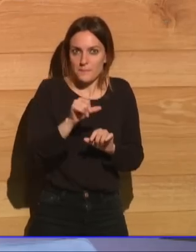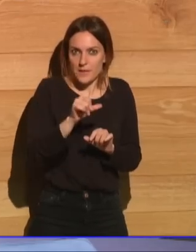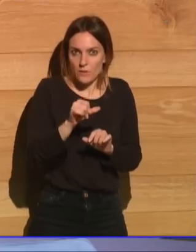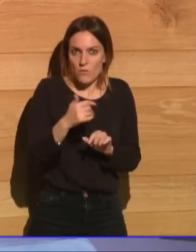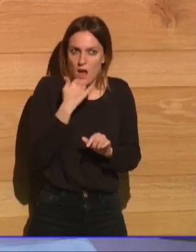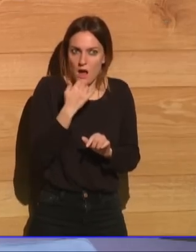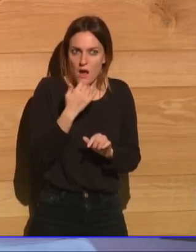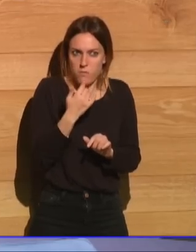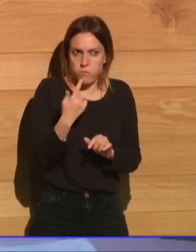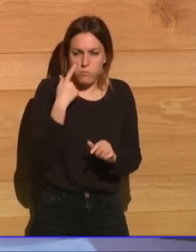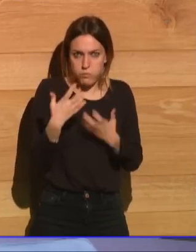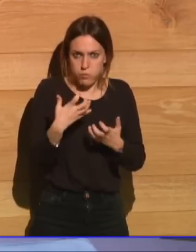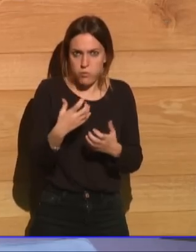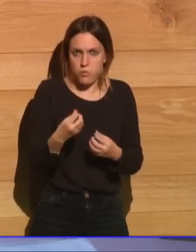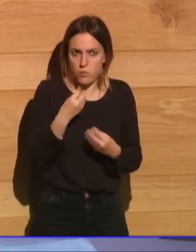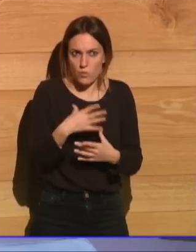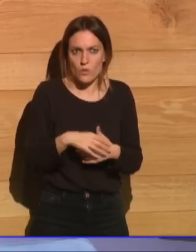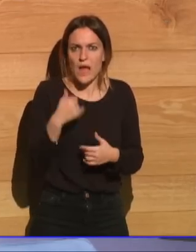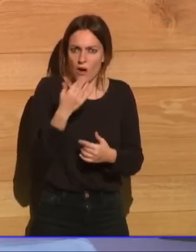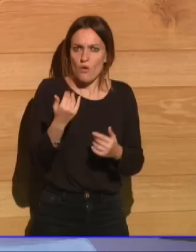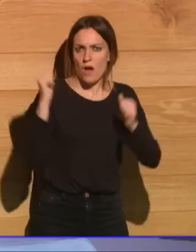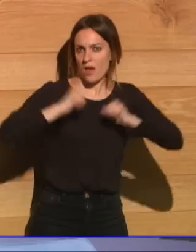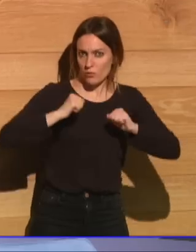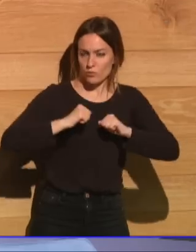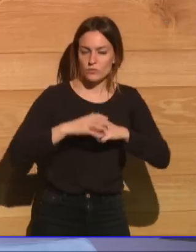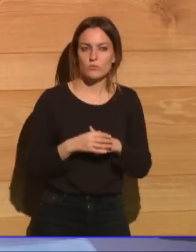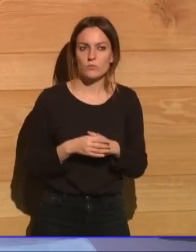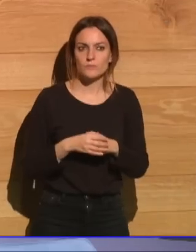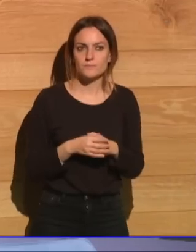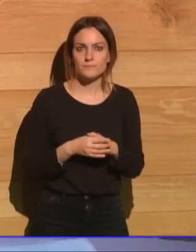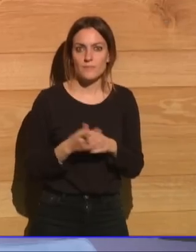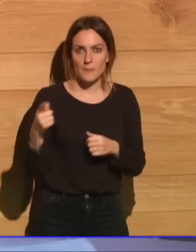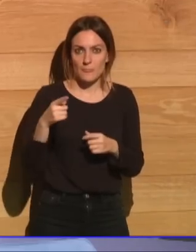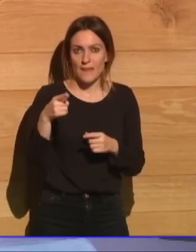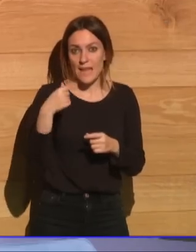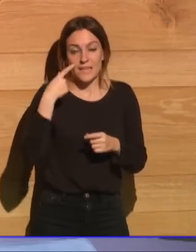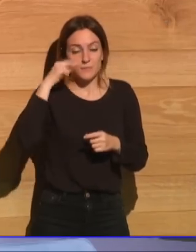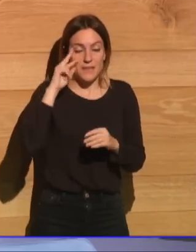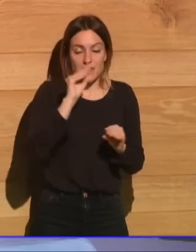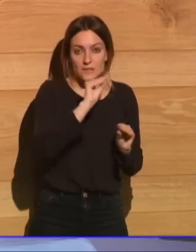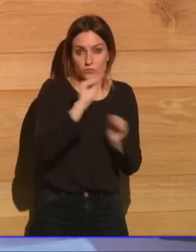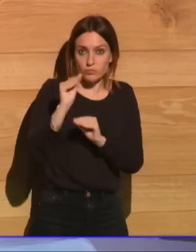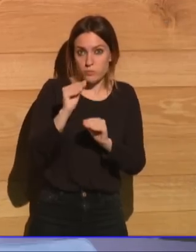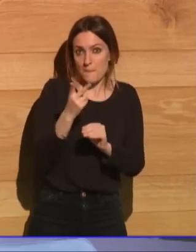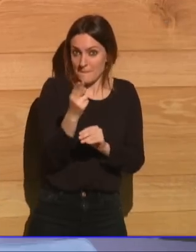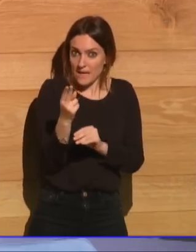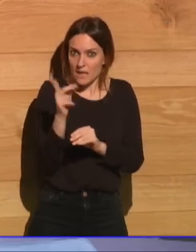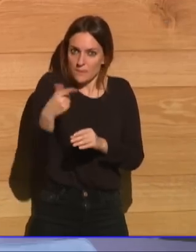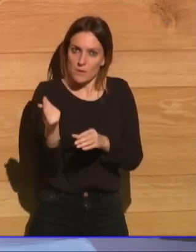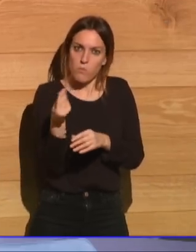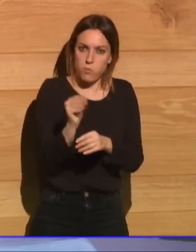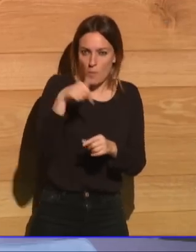es la que él considera su primer drama adulto y en la que vuelca incluso muchas de sus propias experiencias de pareja. Le resulta una